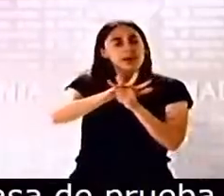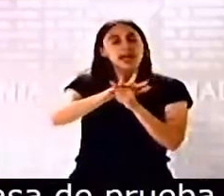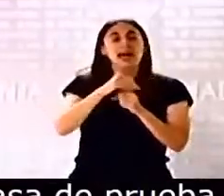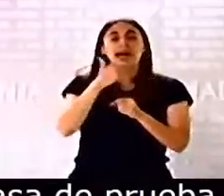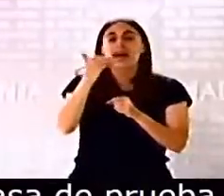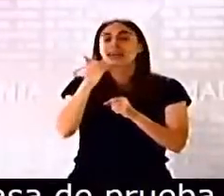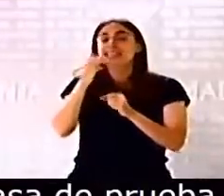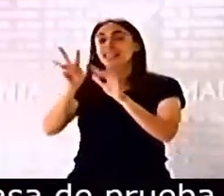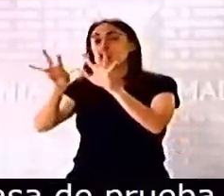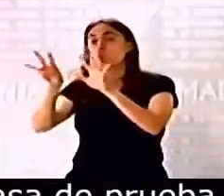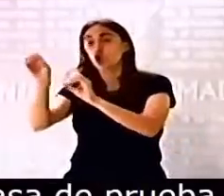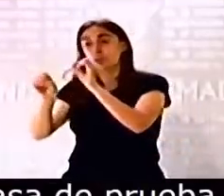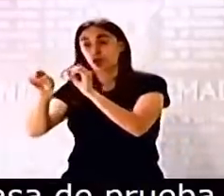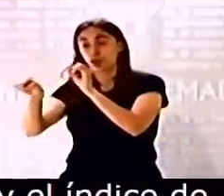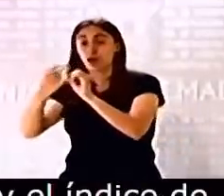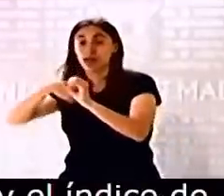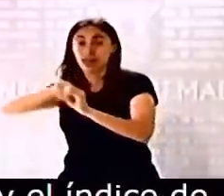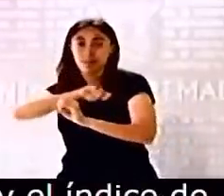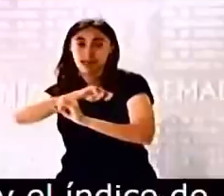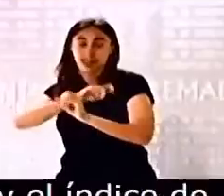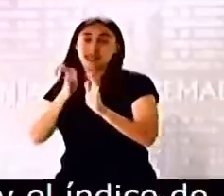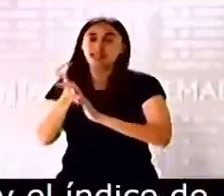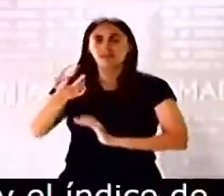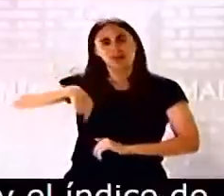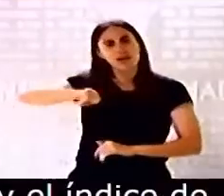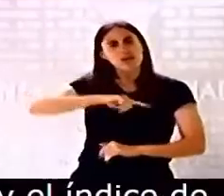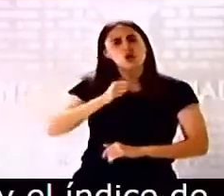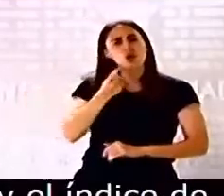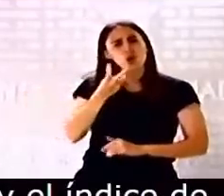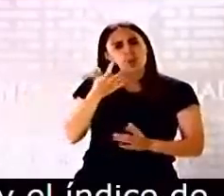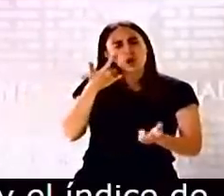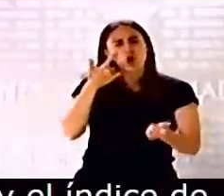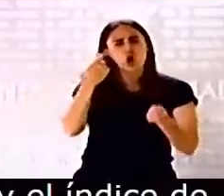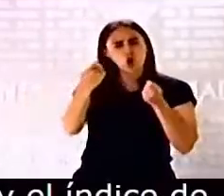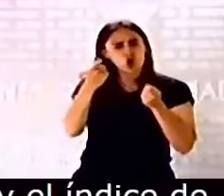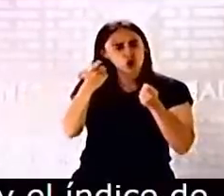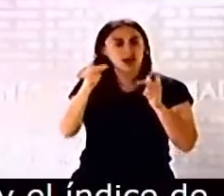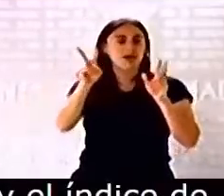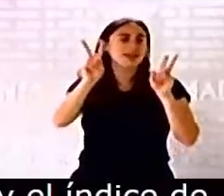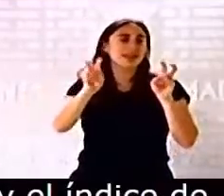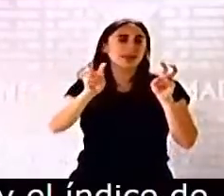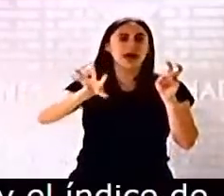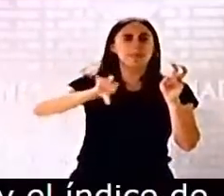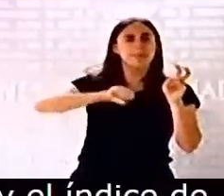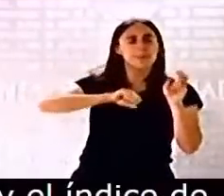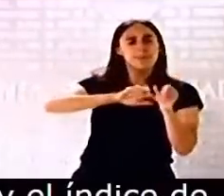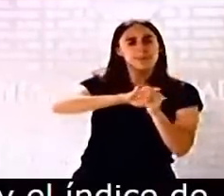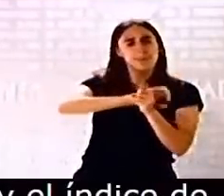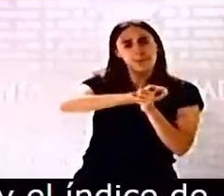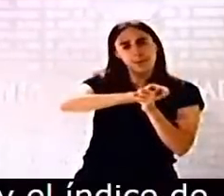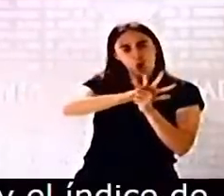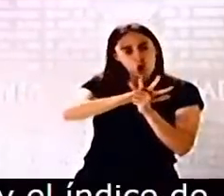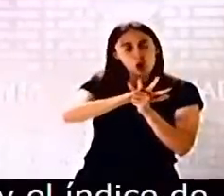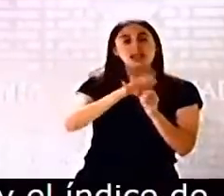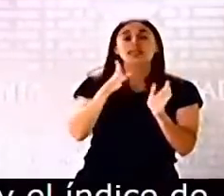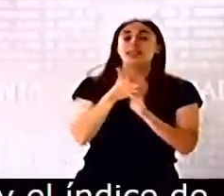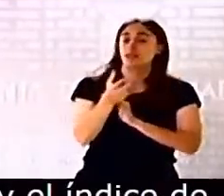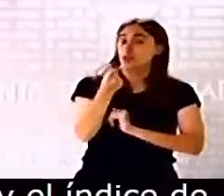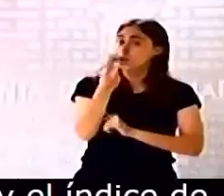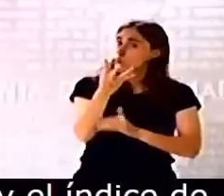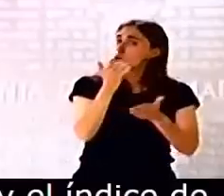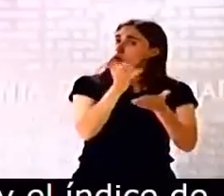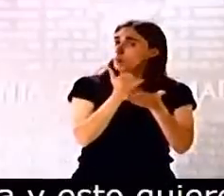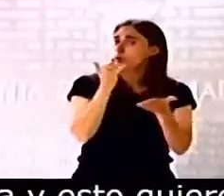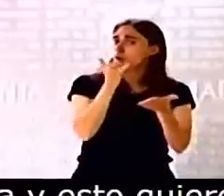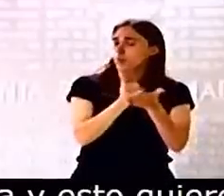del país. Estamos en una cifra muy controlada en cuanto a la positividad y eso quiere decir que estamos haciendo un número de pruebas